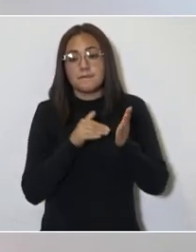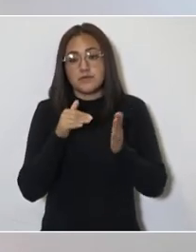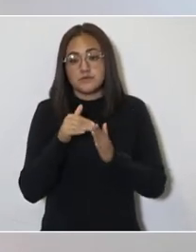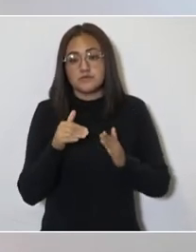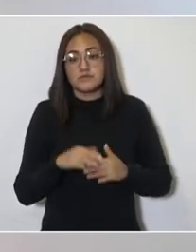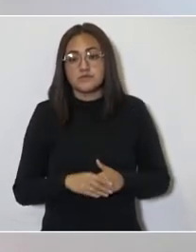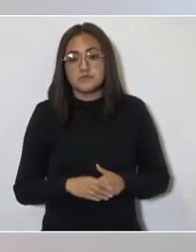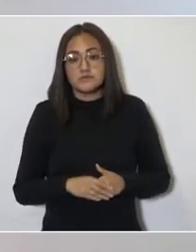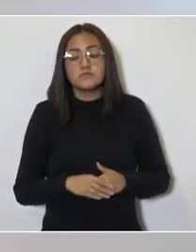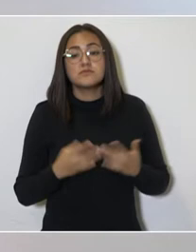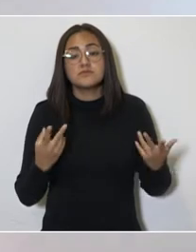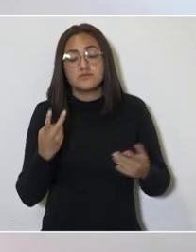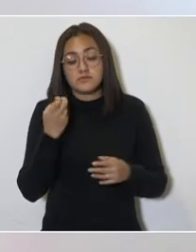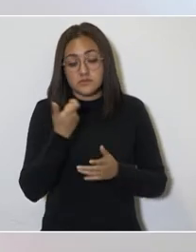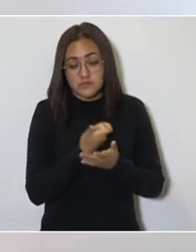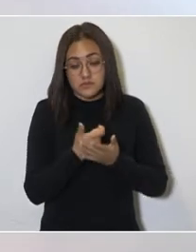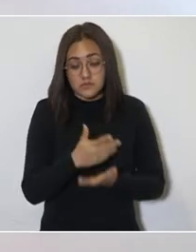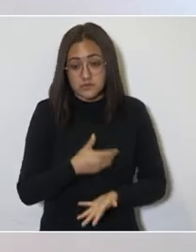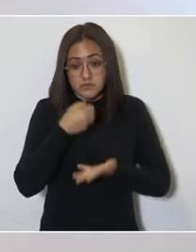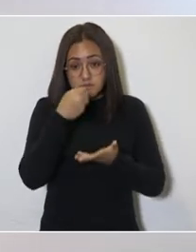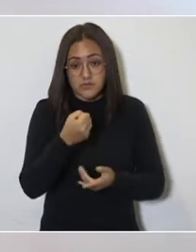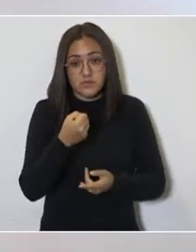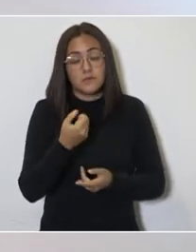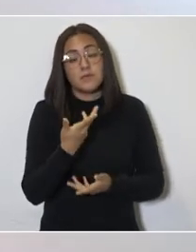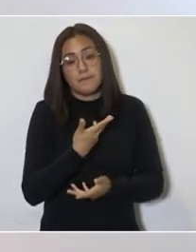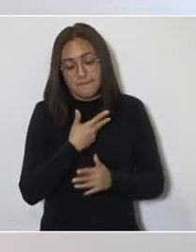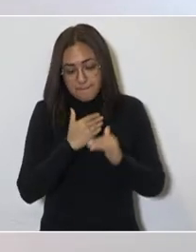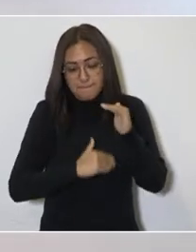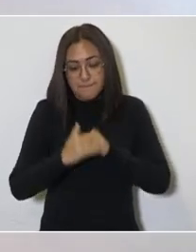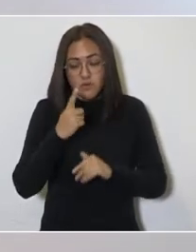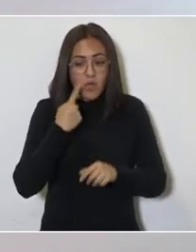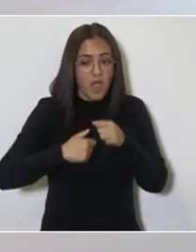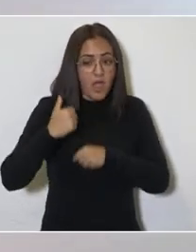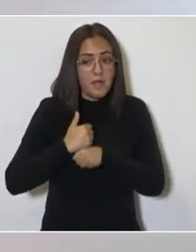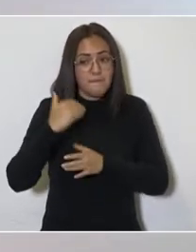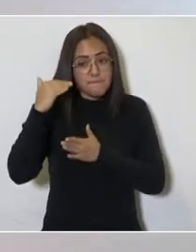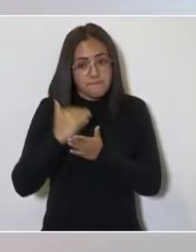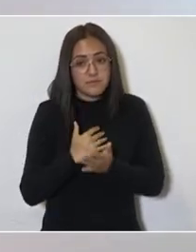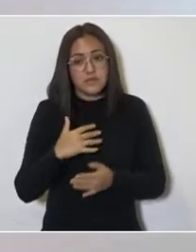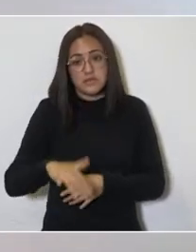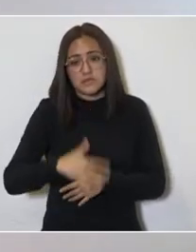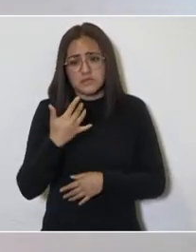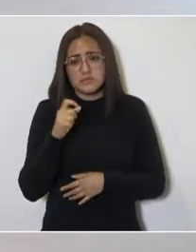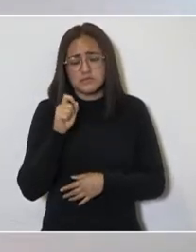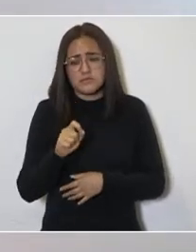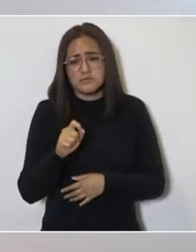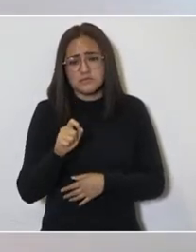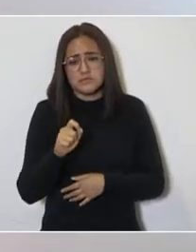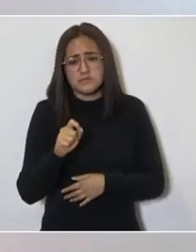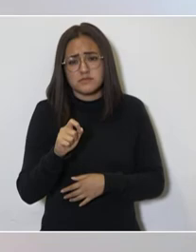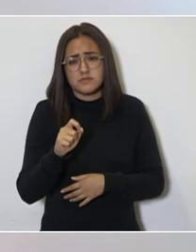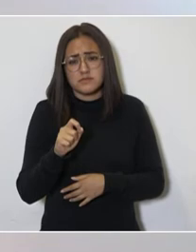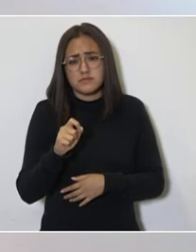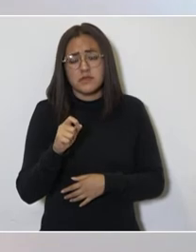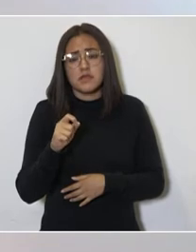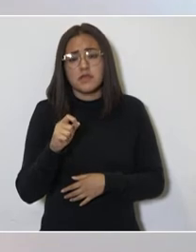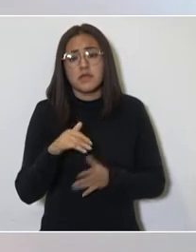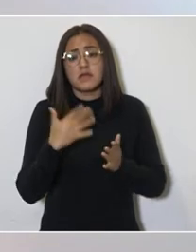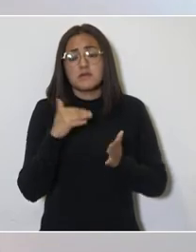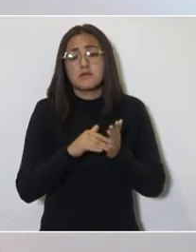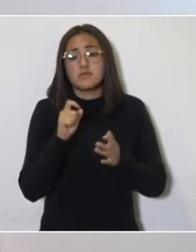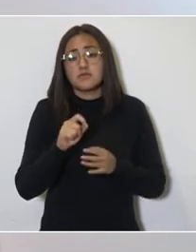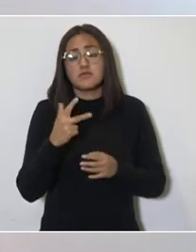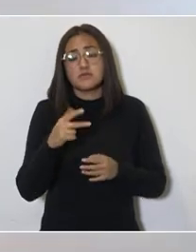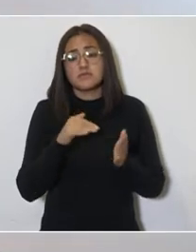de pesos. Esta cifra es superior respecto al año anterior en 15.051.8 millones de